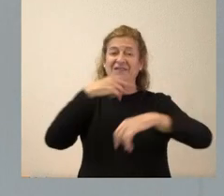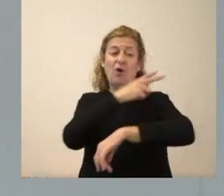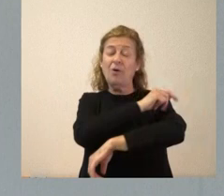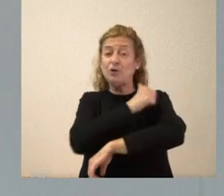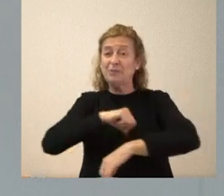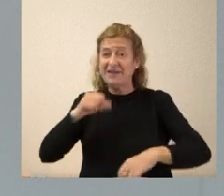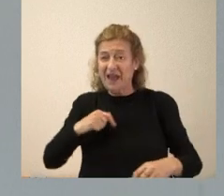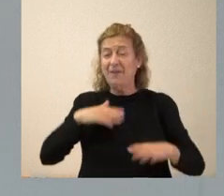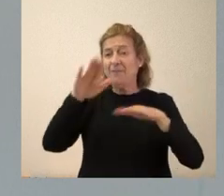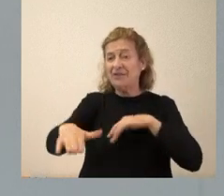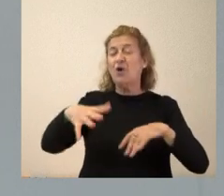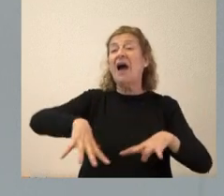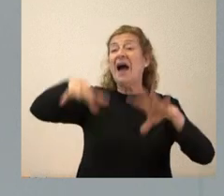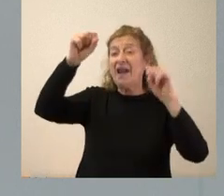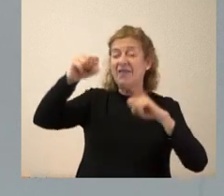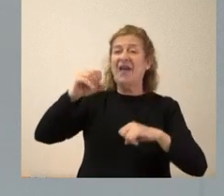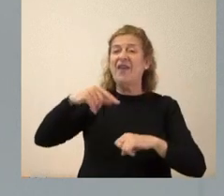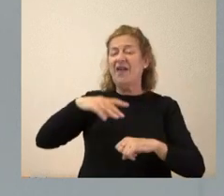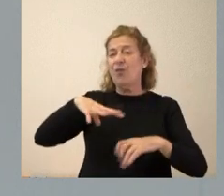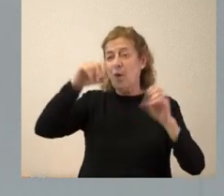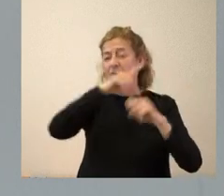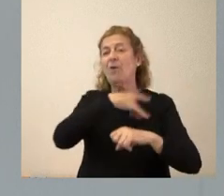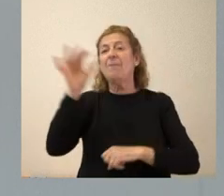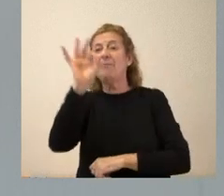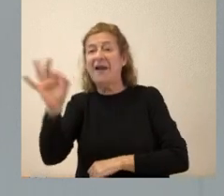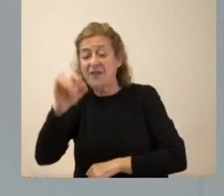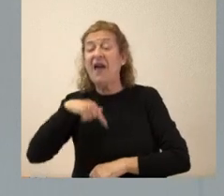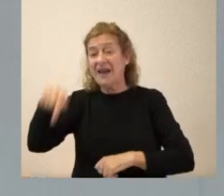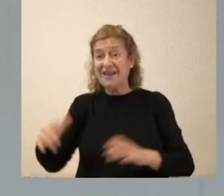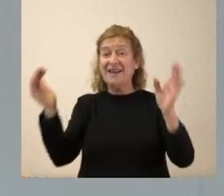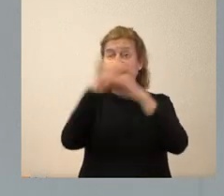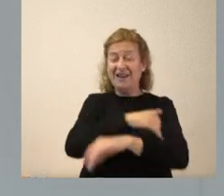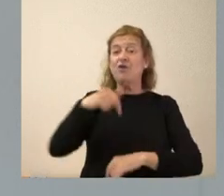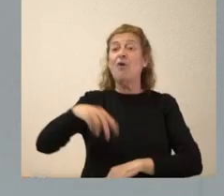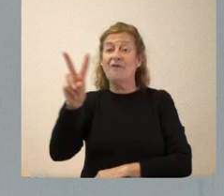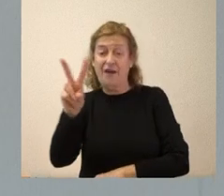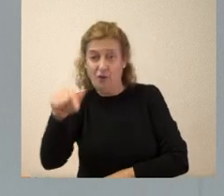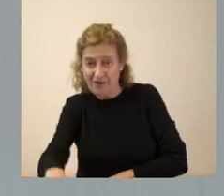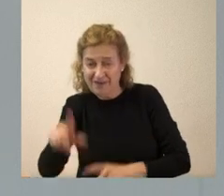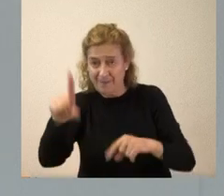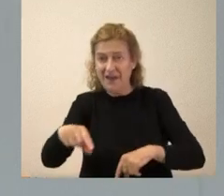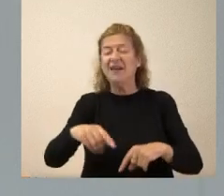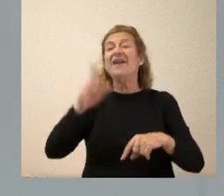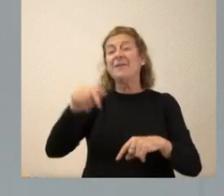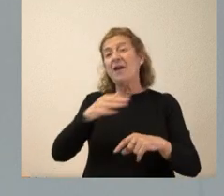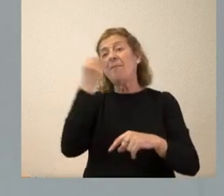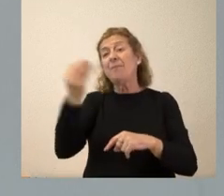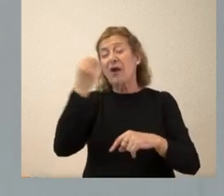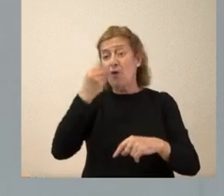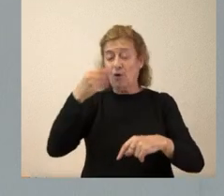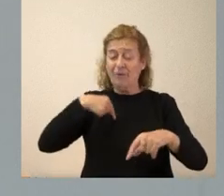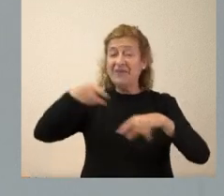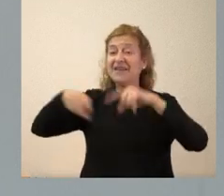dado en Aranda de duero en el hospital río Carrión de Palencia en el clínico universitario de Valladolid las mejoras en el servicio de transporte urgente